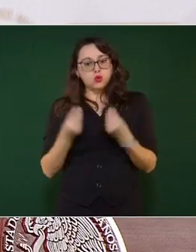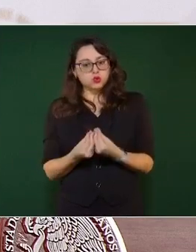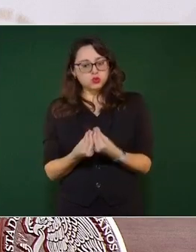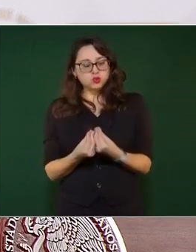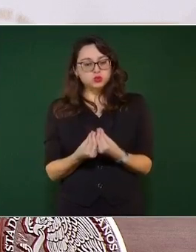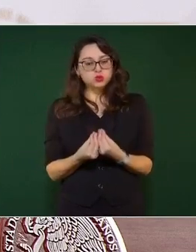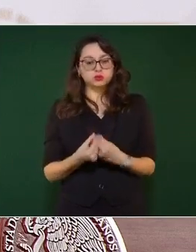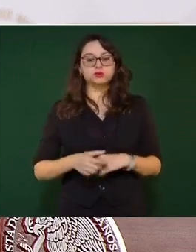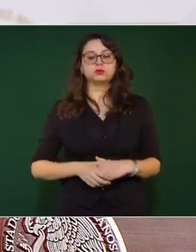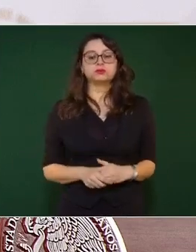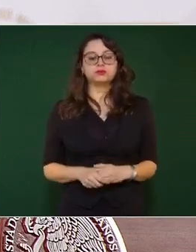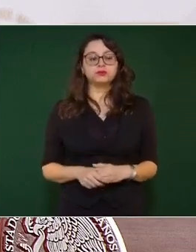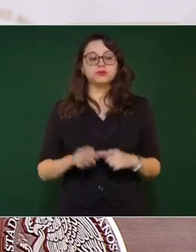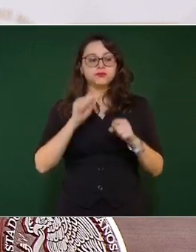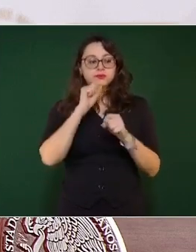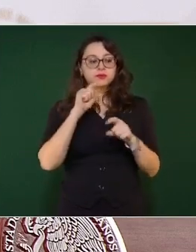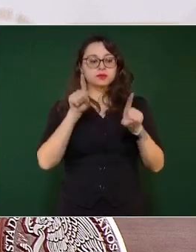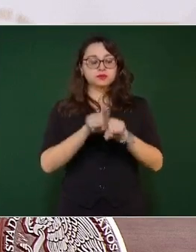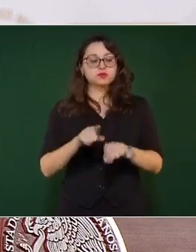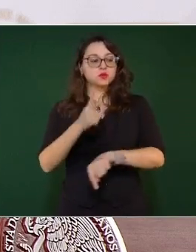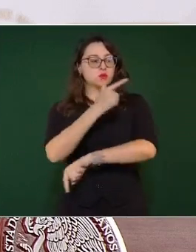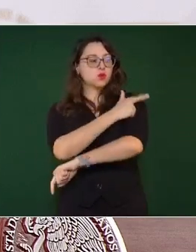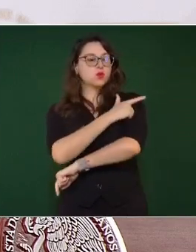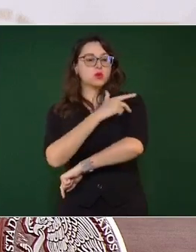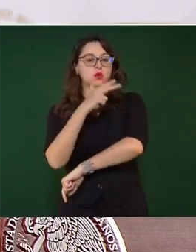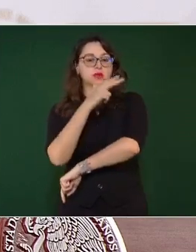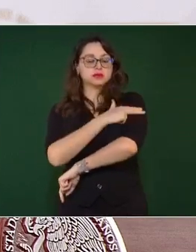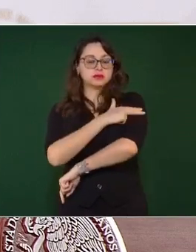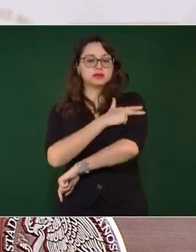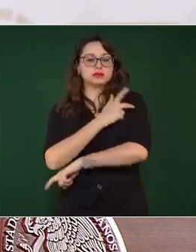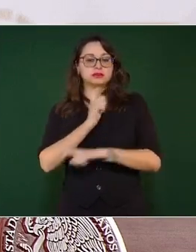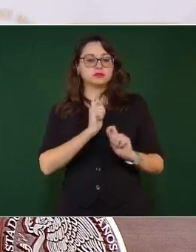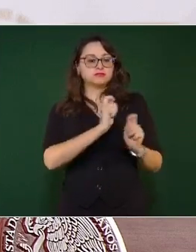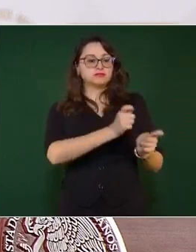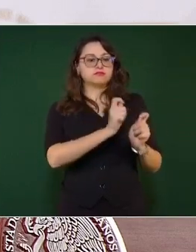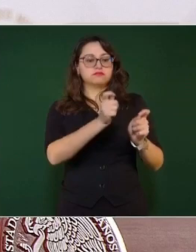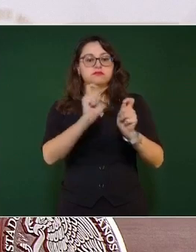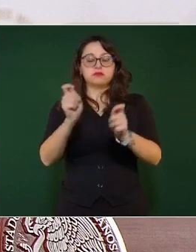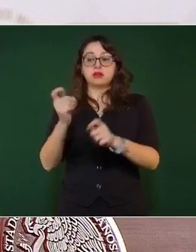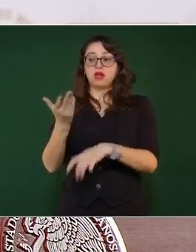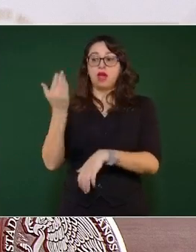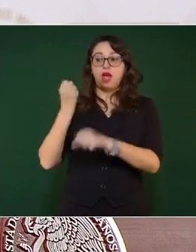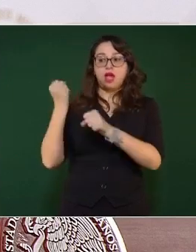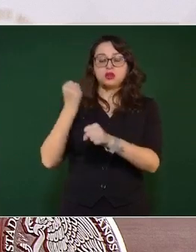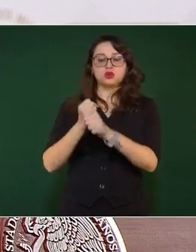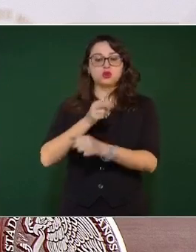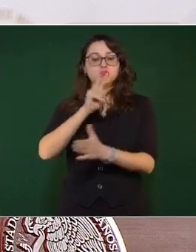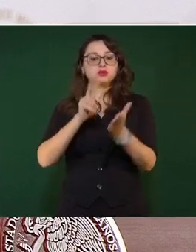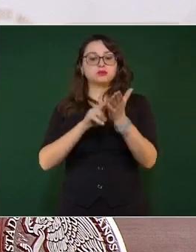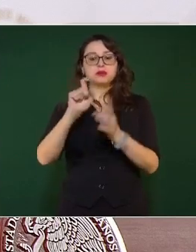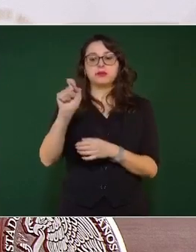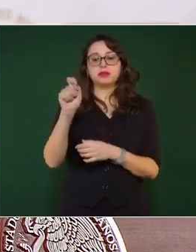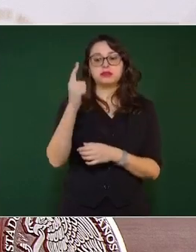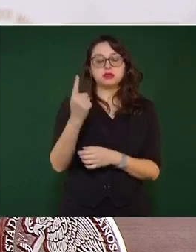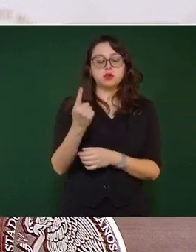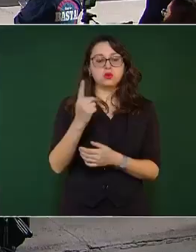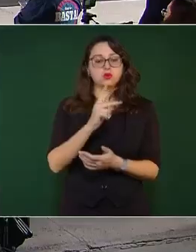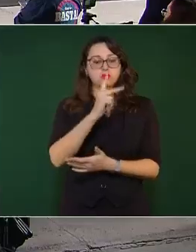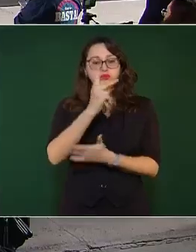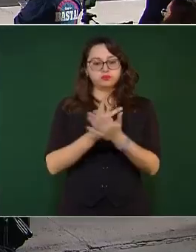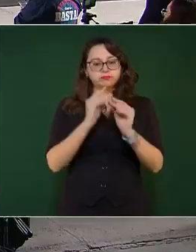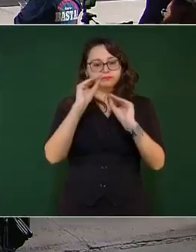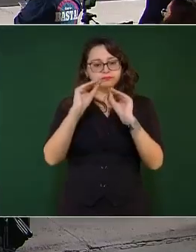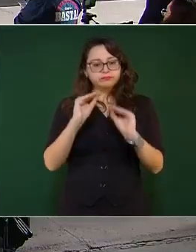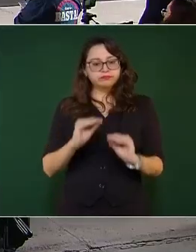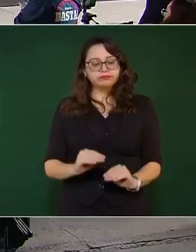construcción de las compañías de Guardia Nacional, en el programa del 21, se construyeron 2 en